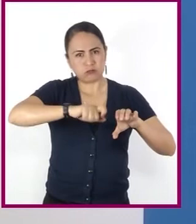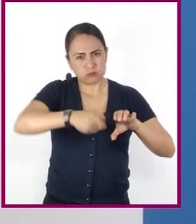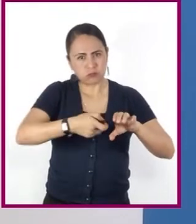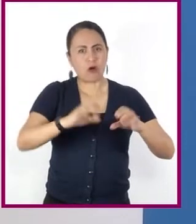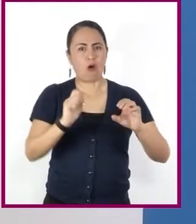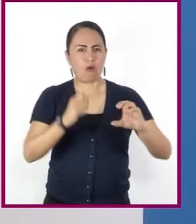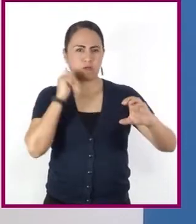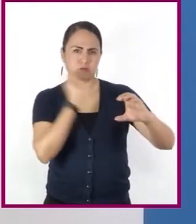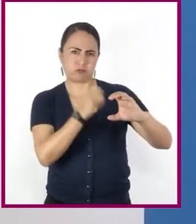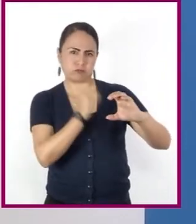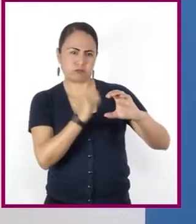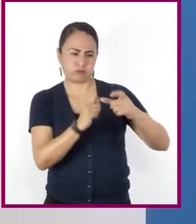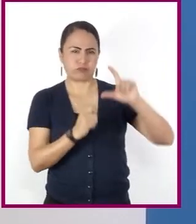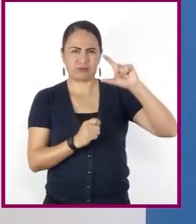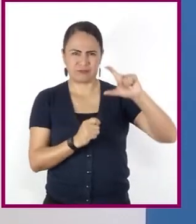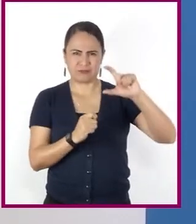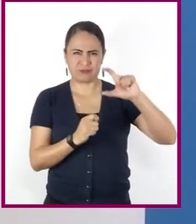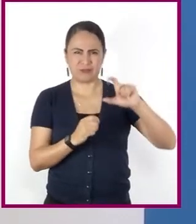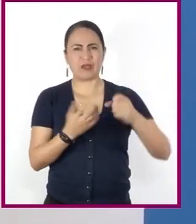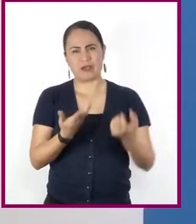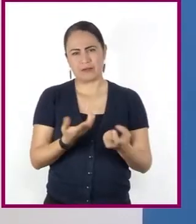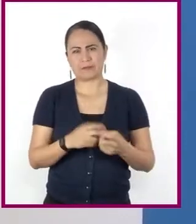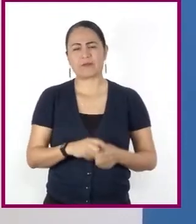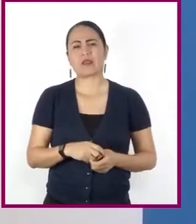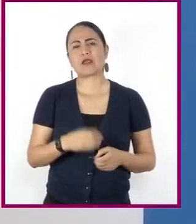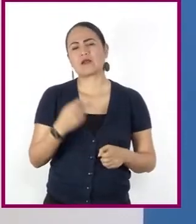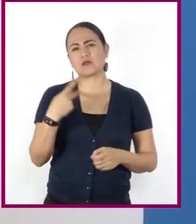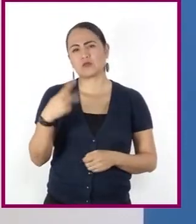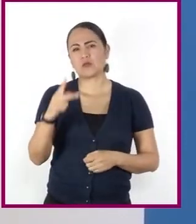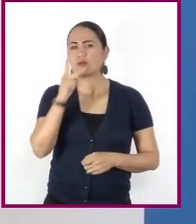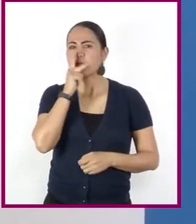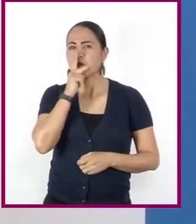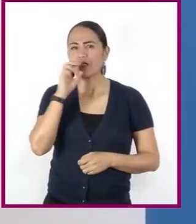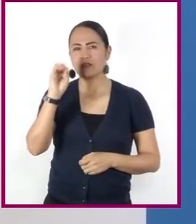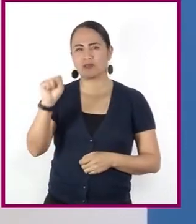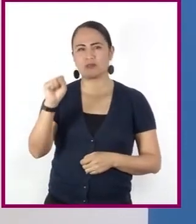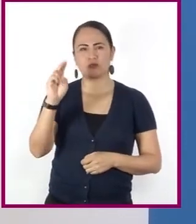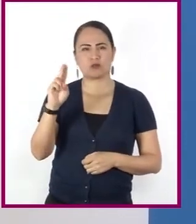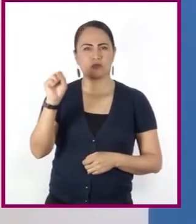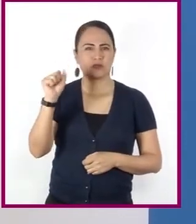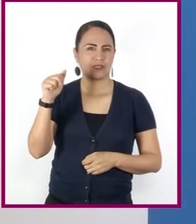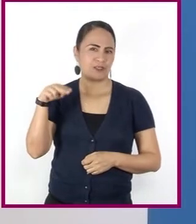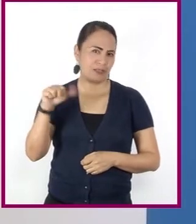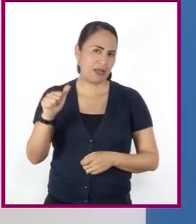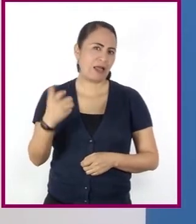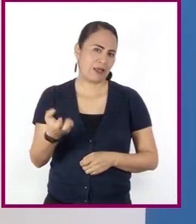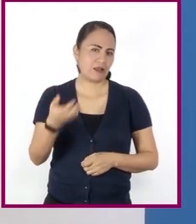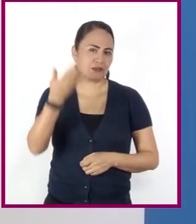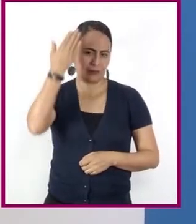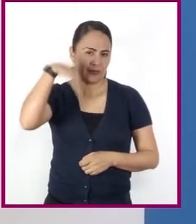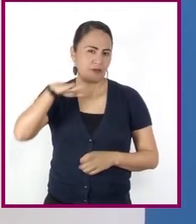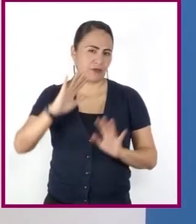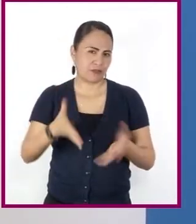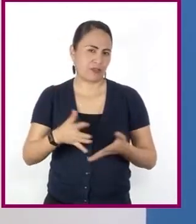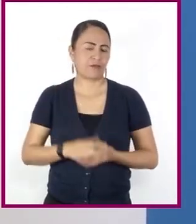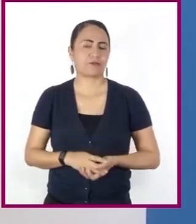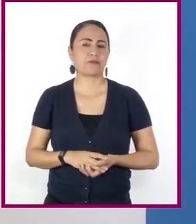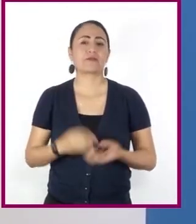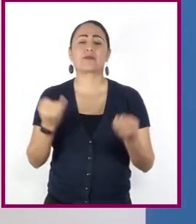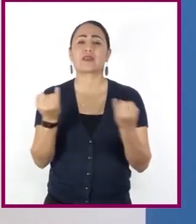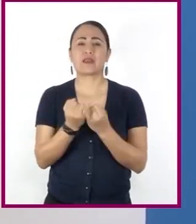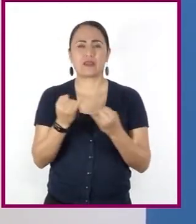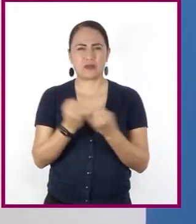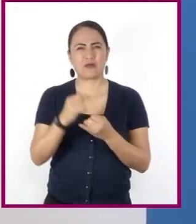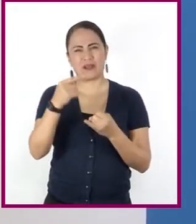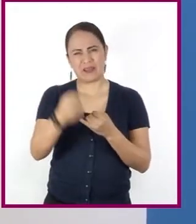usará. En este caso, el papá de Susana. También han podido darse cuenta que